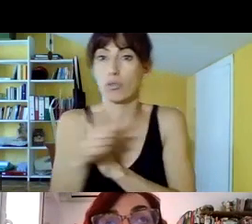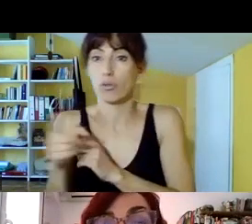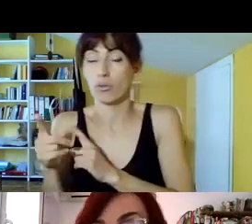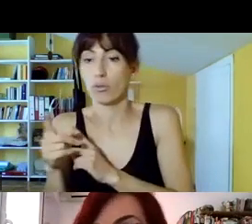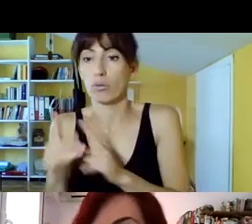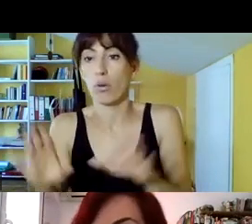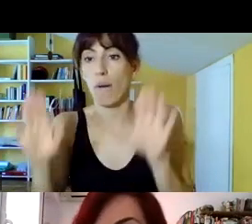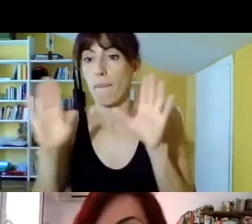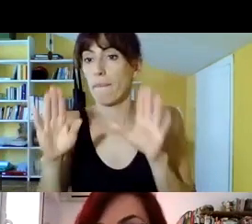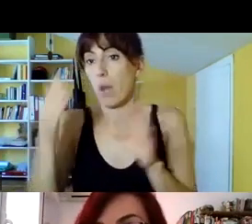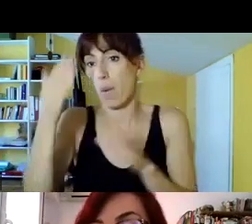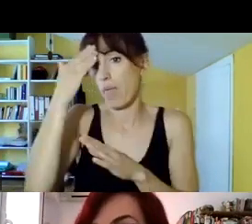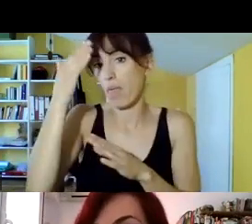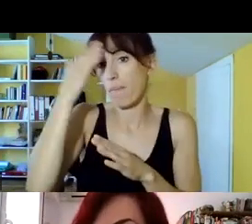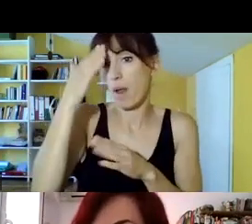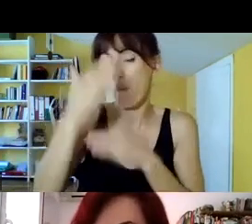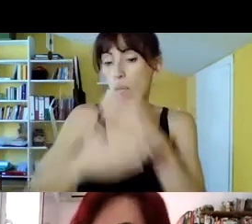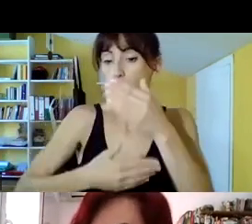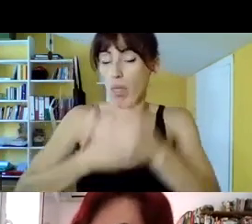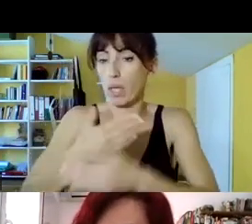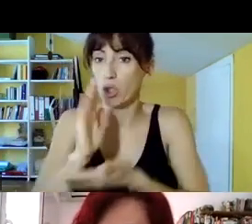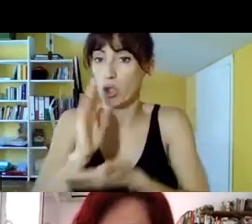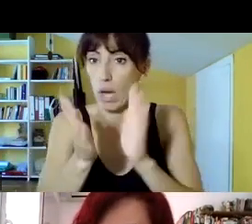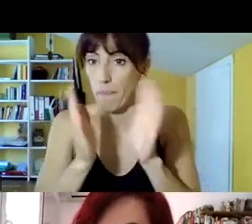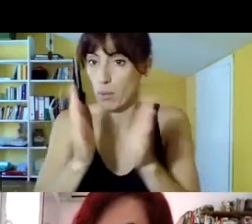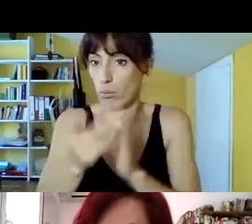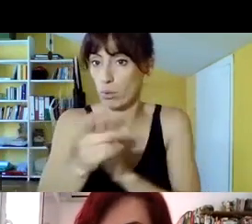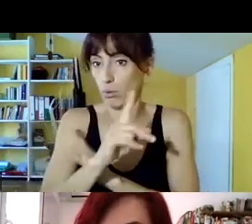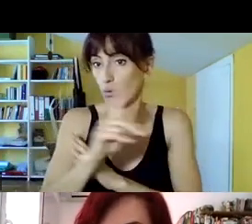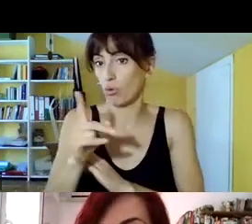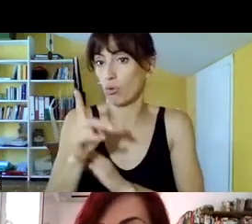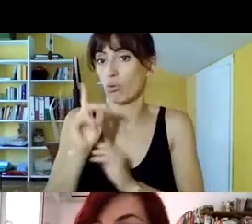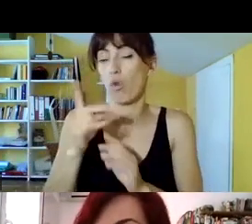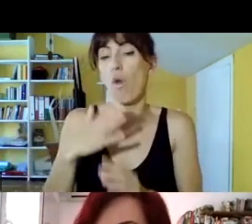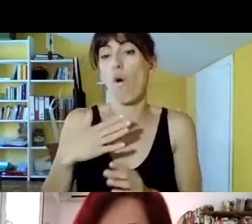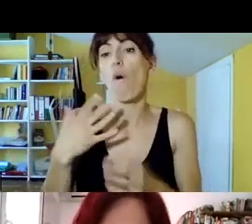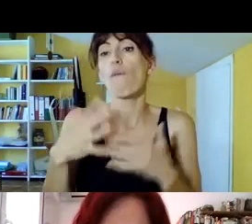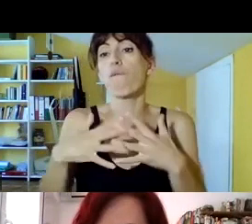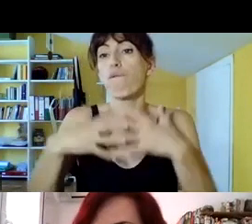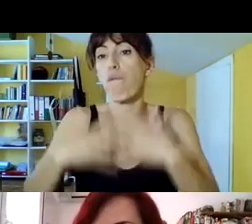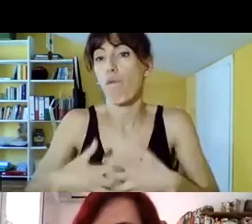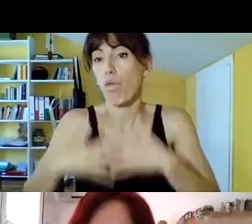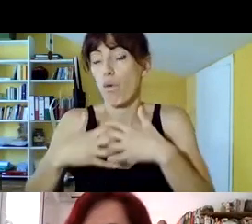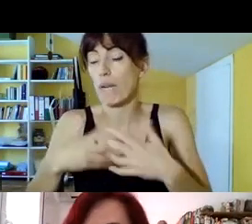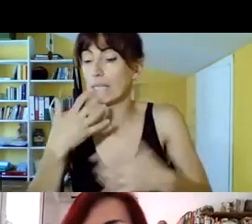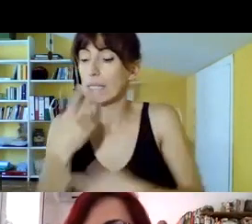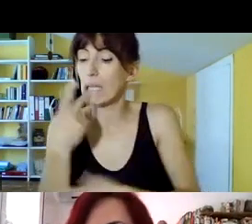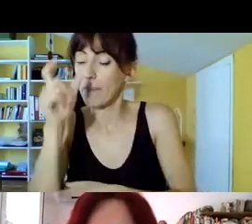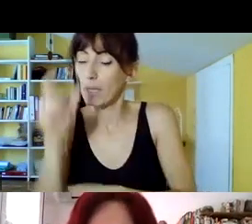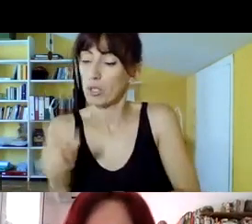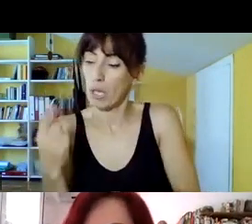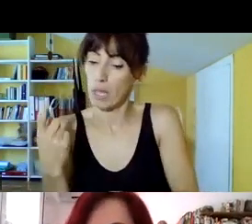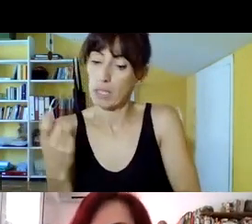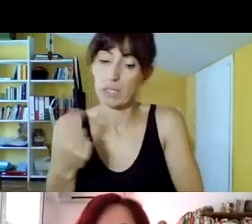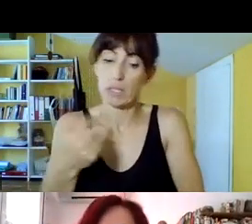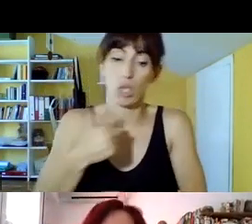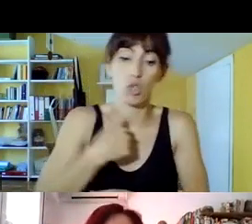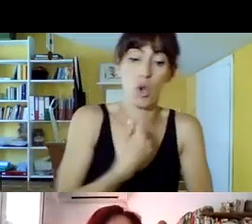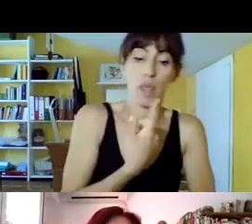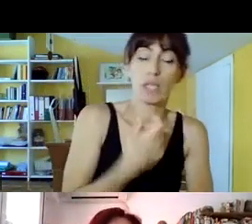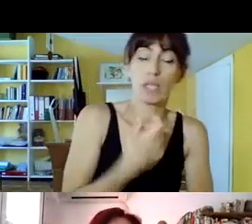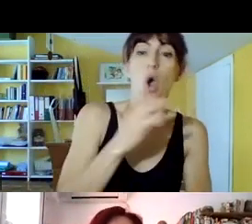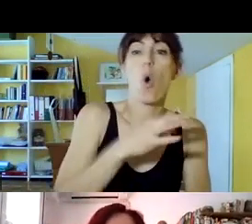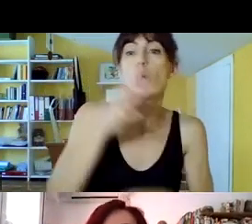lo principal en el proceso terapéutico y es una cosa puramente funcional. Si la persona la necesita o nosotras la necesitamos o el tribunal médico la